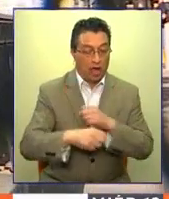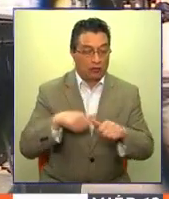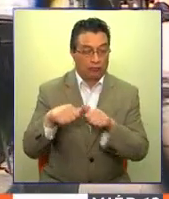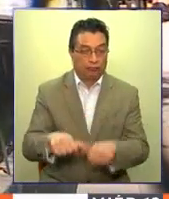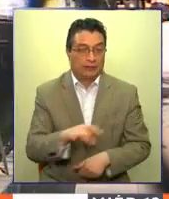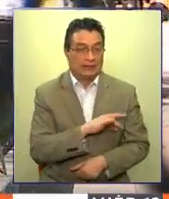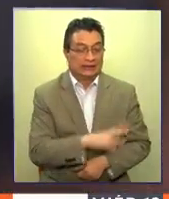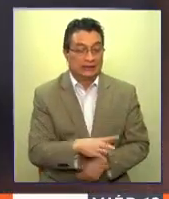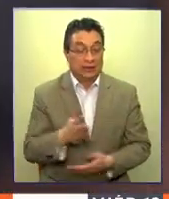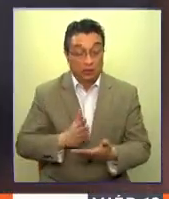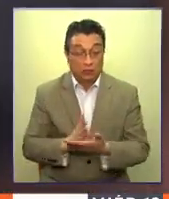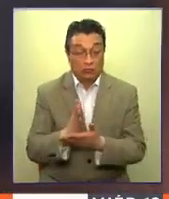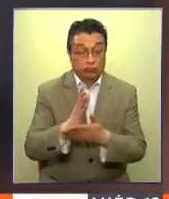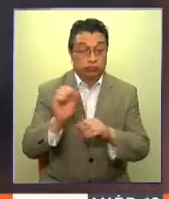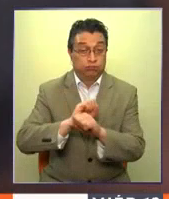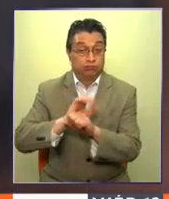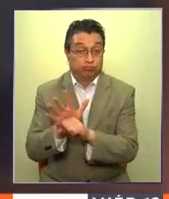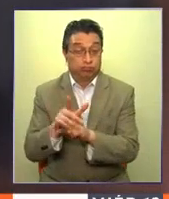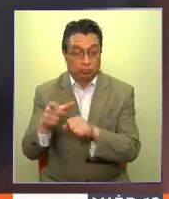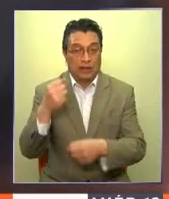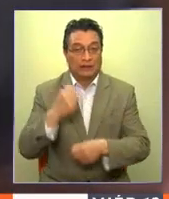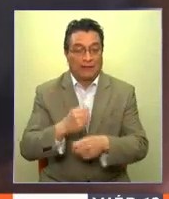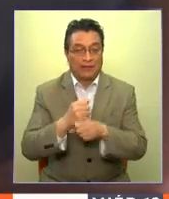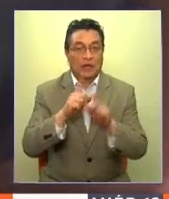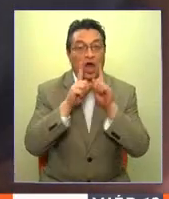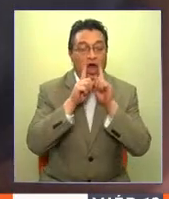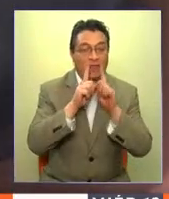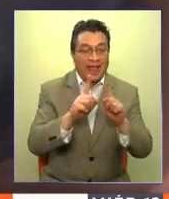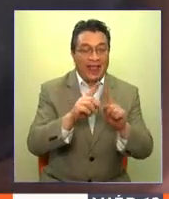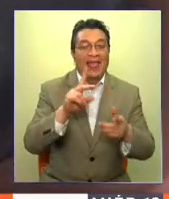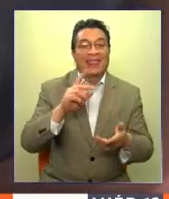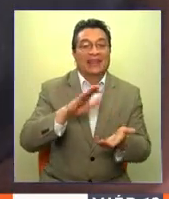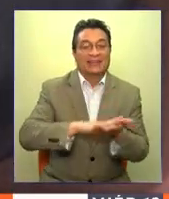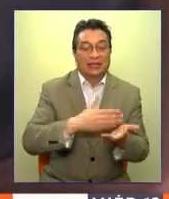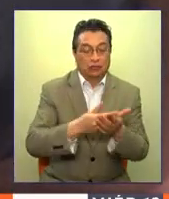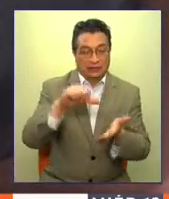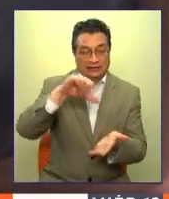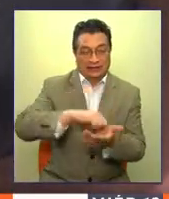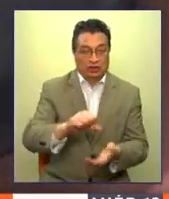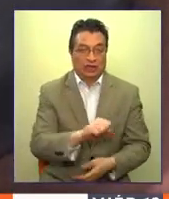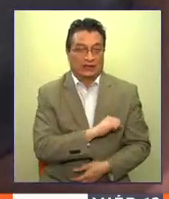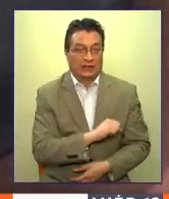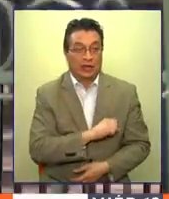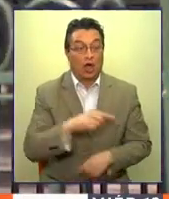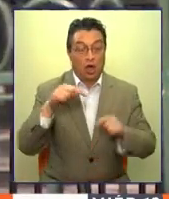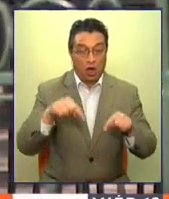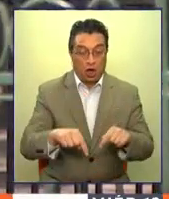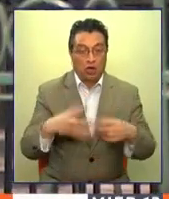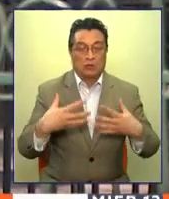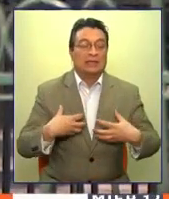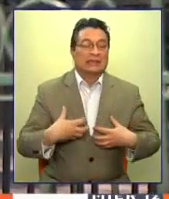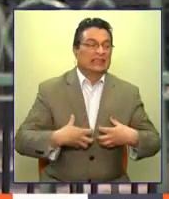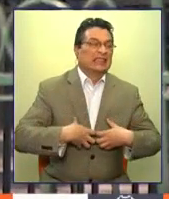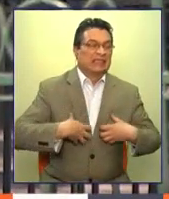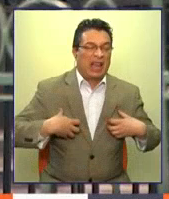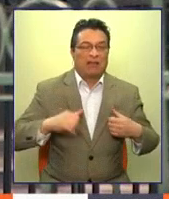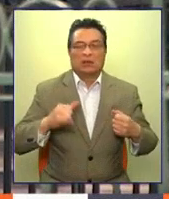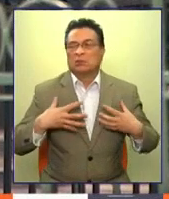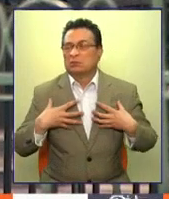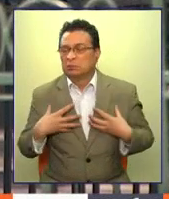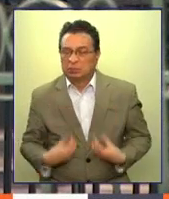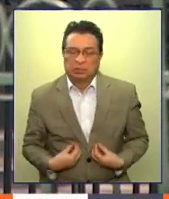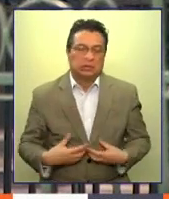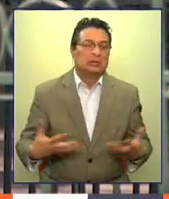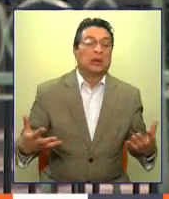Cuando comenzó la pandemia, entró a trabajar a una residencia sanitaria en el centro de Santiago. Hoy tiene una mezcla de rabia y desilusión. El